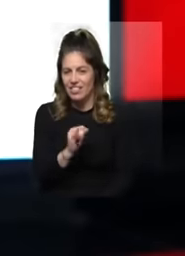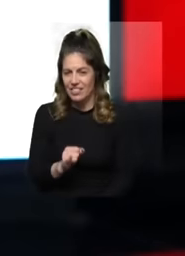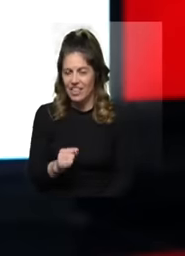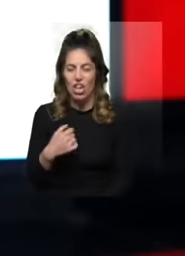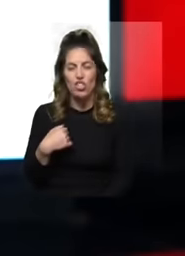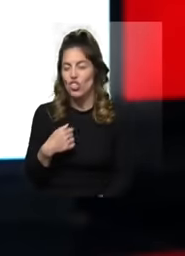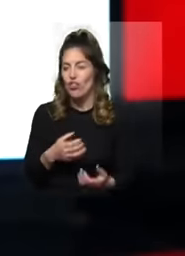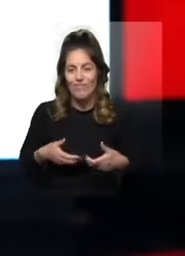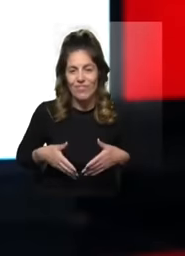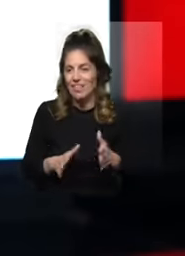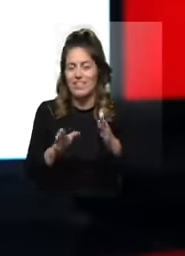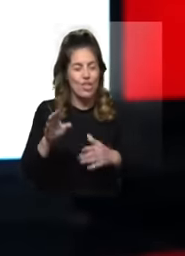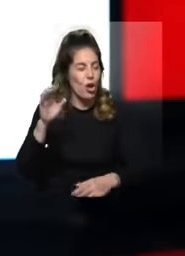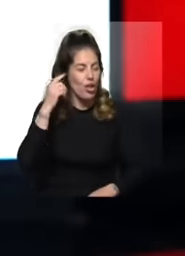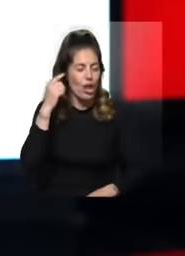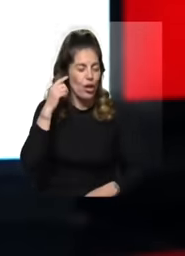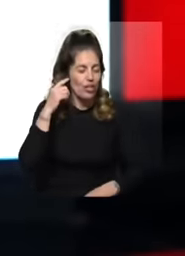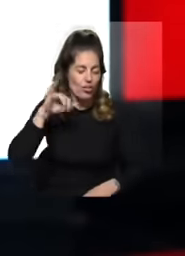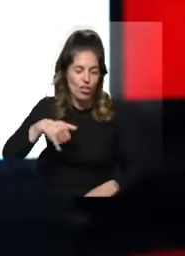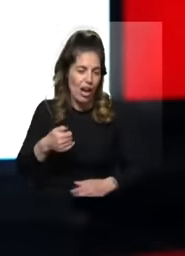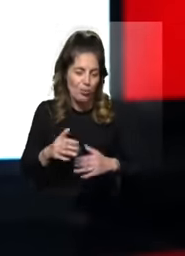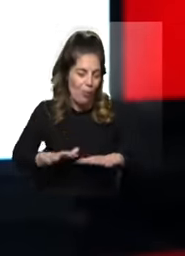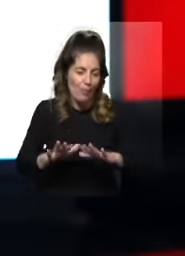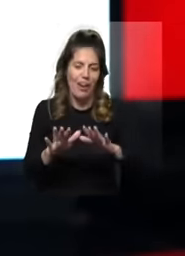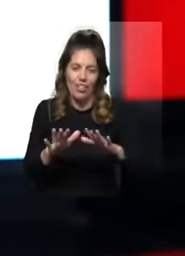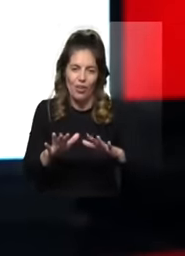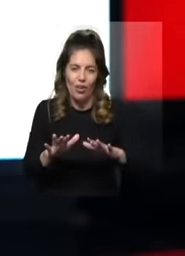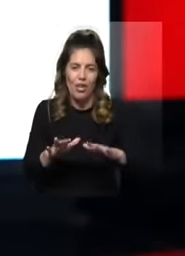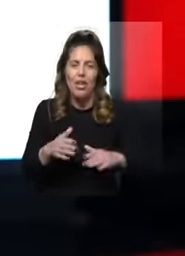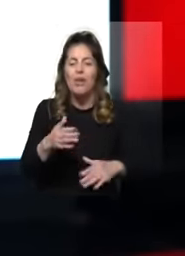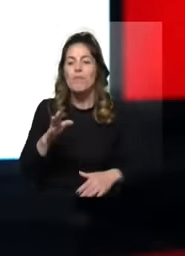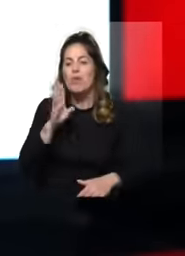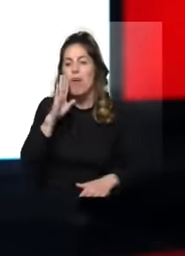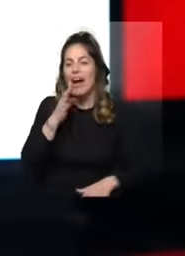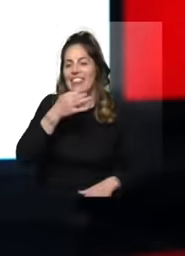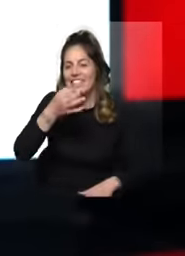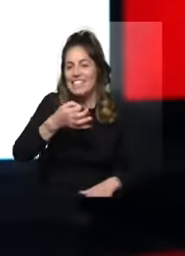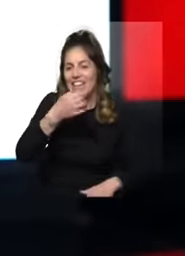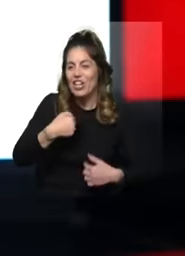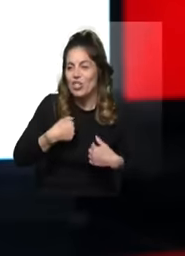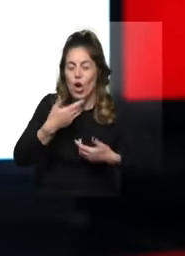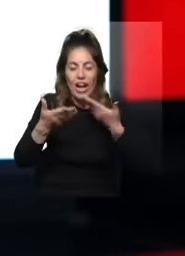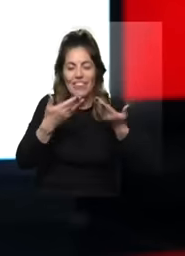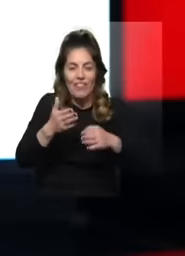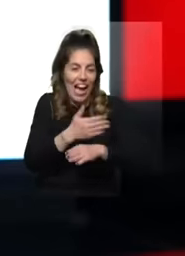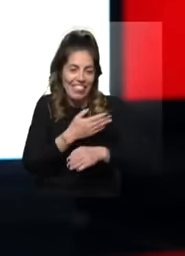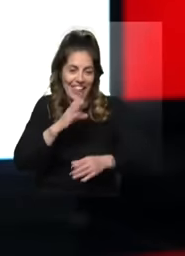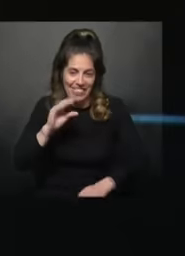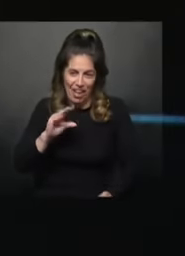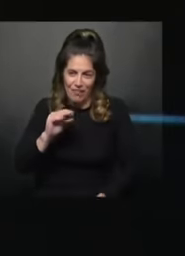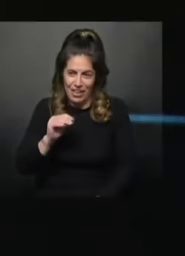yo nací con el oído curtido, digamos, ¿no? Aunque mi mamá decía que yo cantaba antes de hablar. Pero bueno,